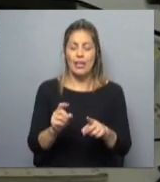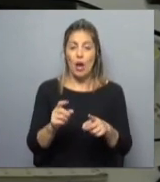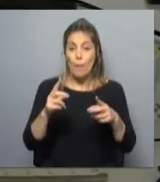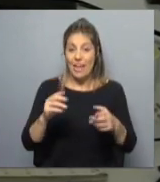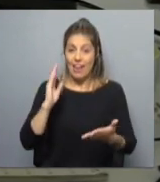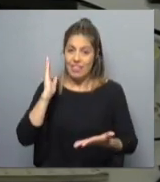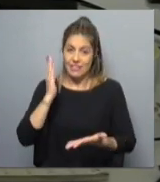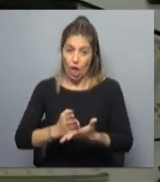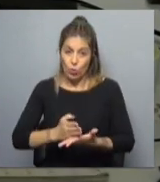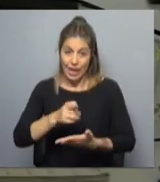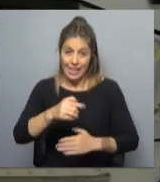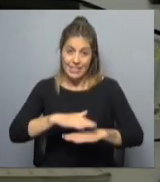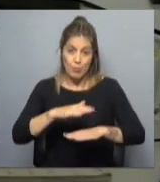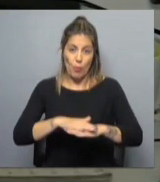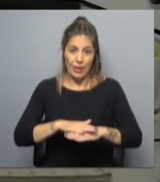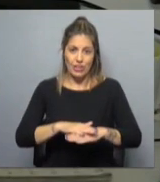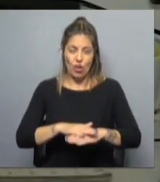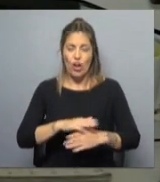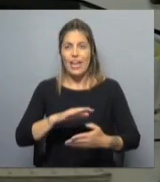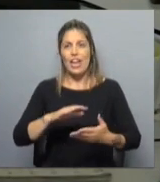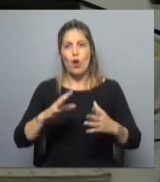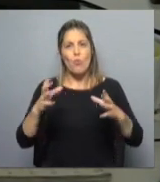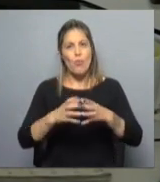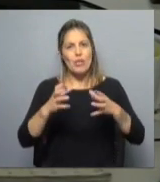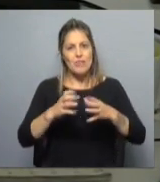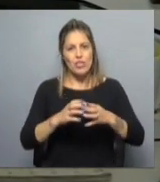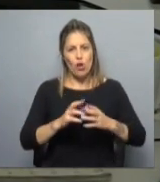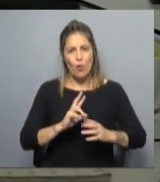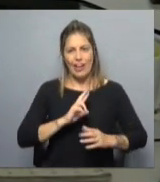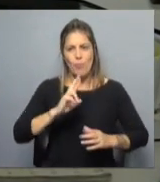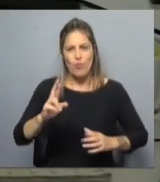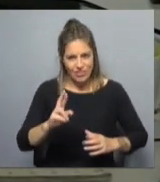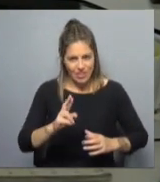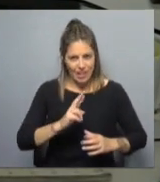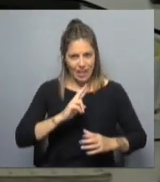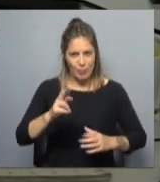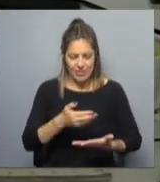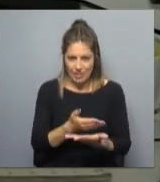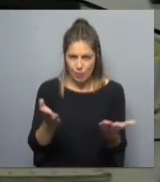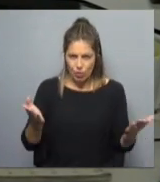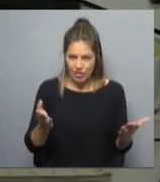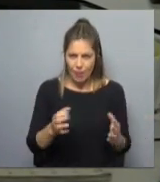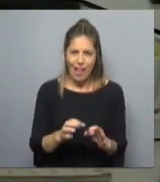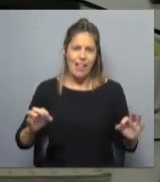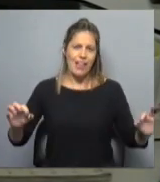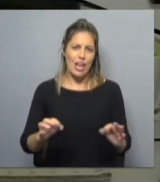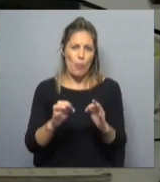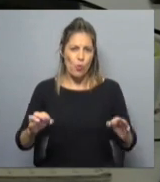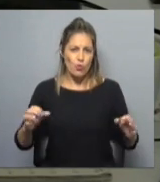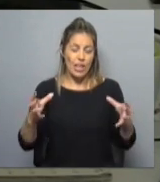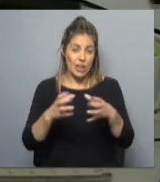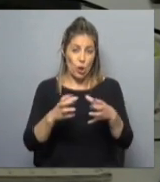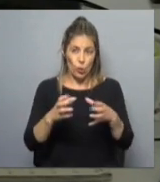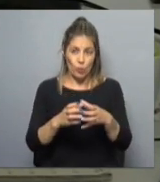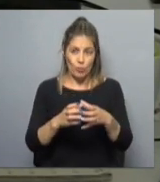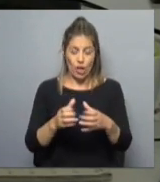momento, era como un movimiento medio muy contestatario, ¿no? Y eso se reflejaba mucho en las músicas y en los grupos y en los solistas que